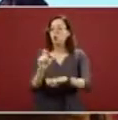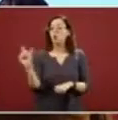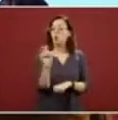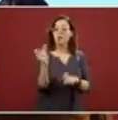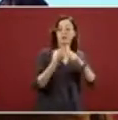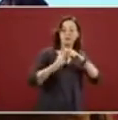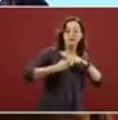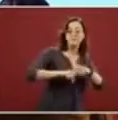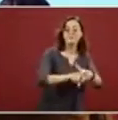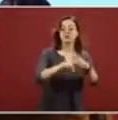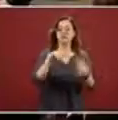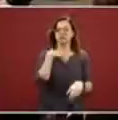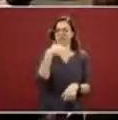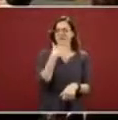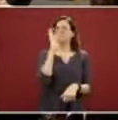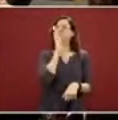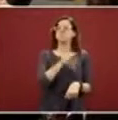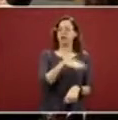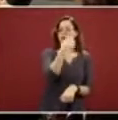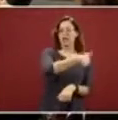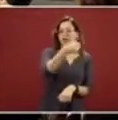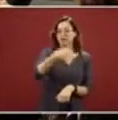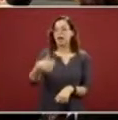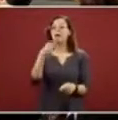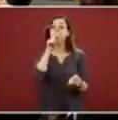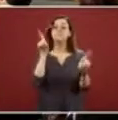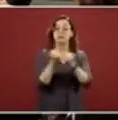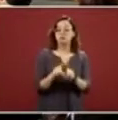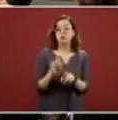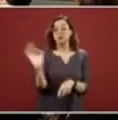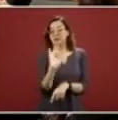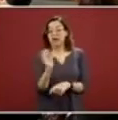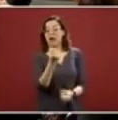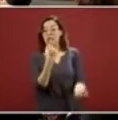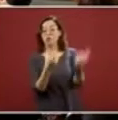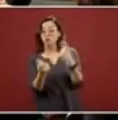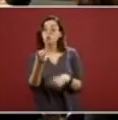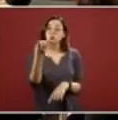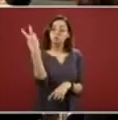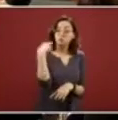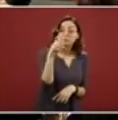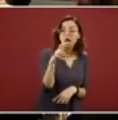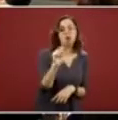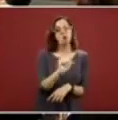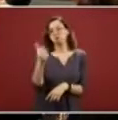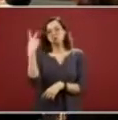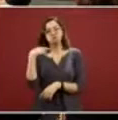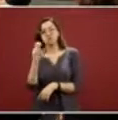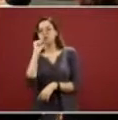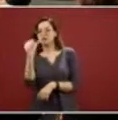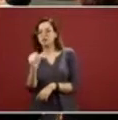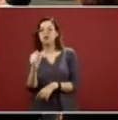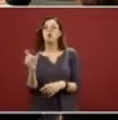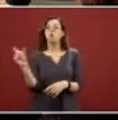síntomas de cada uno de estos casos, el antecedente de viaje, si es que lo tuvo, de cada uno de estos casos, su fecha de